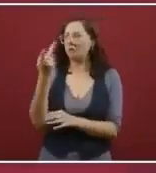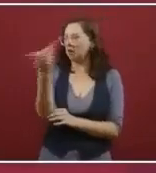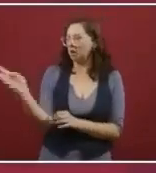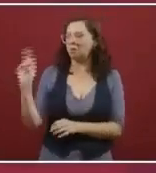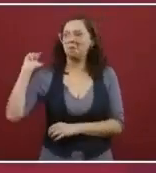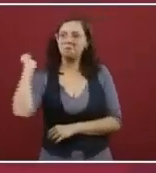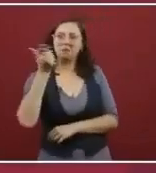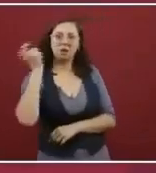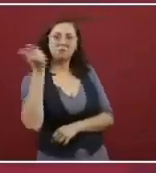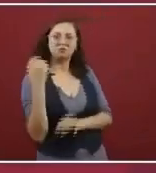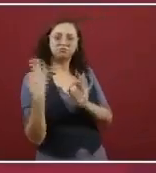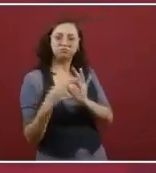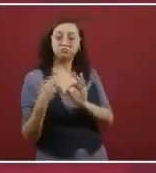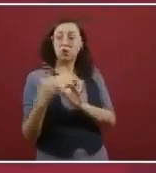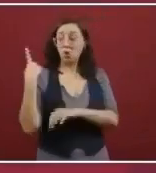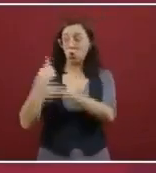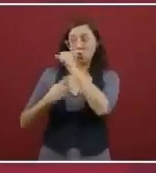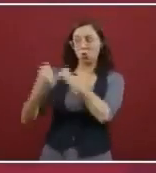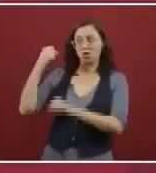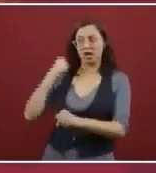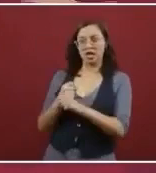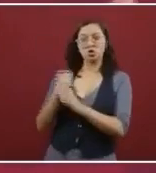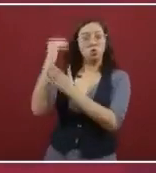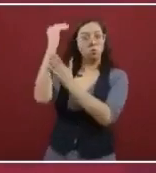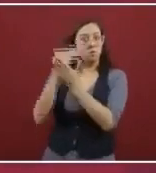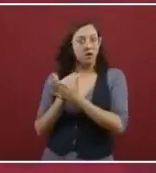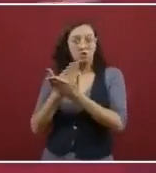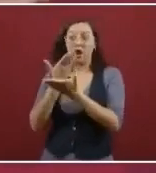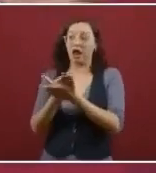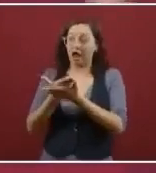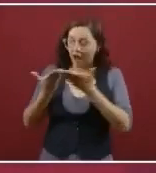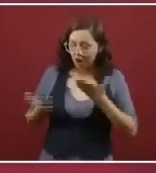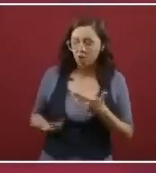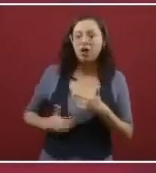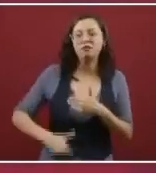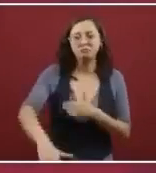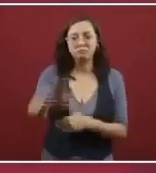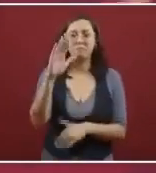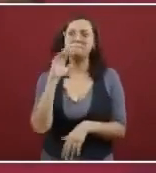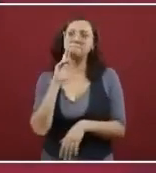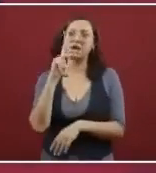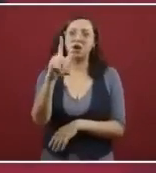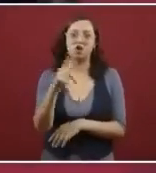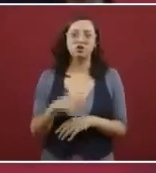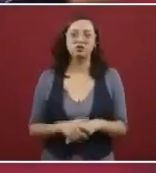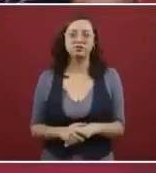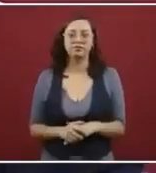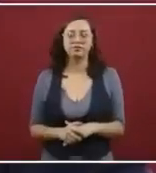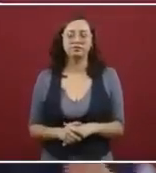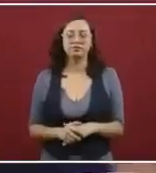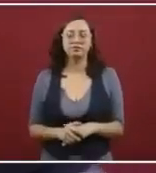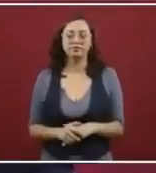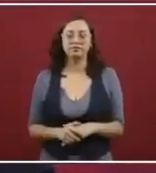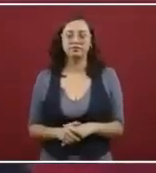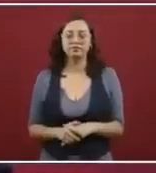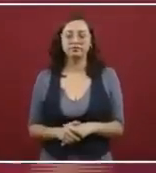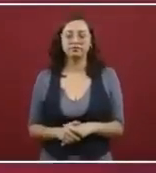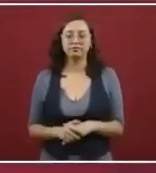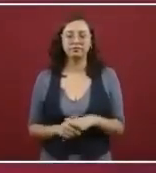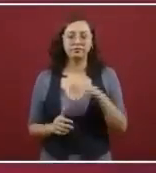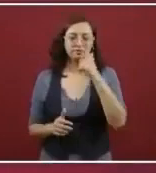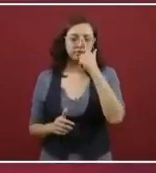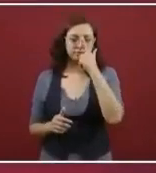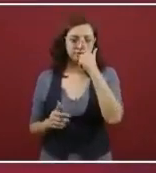año pasado. Ya también aprovecho para decirles que se acaban las condonaciones